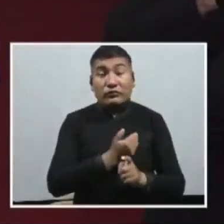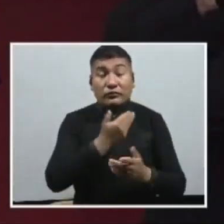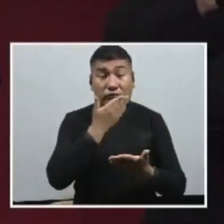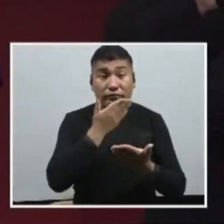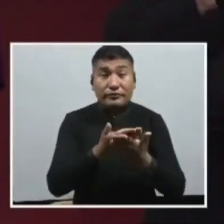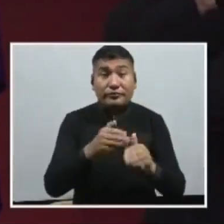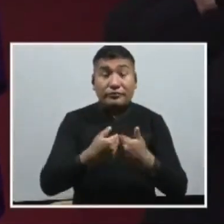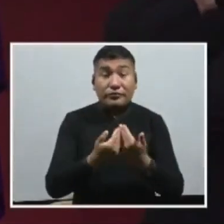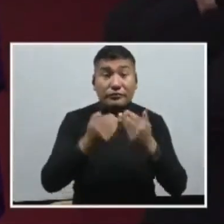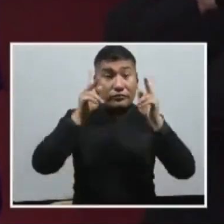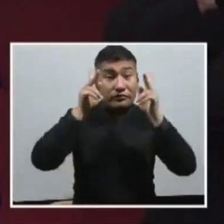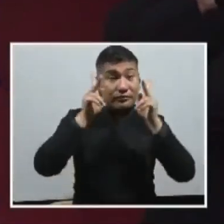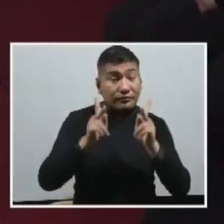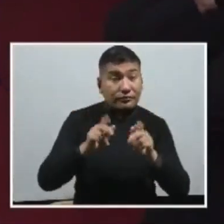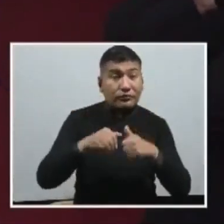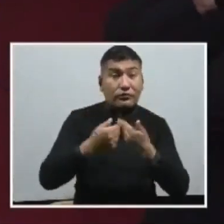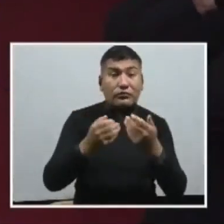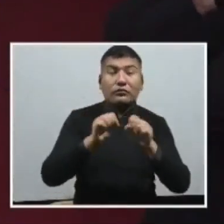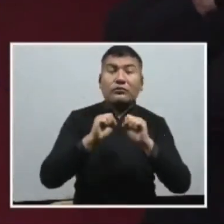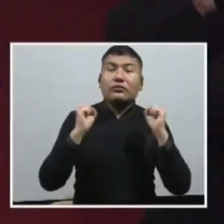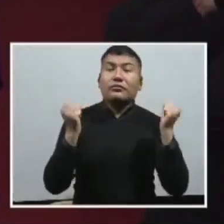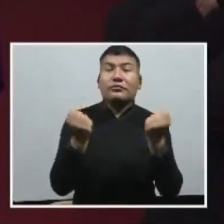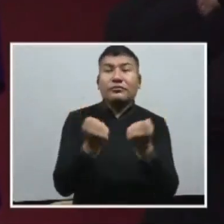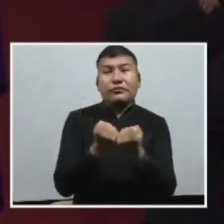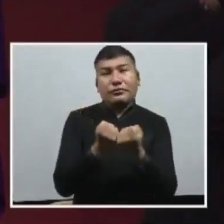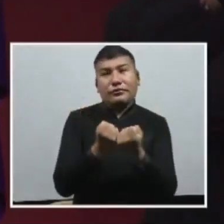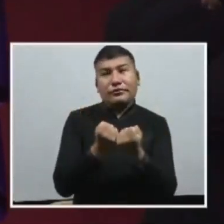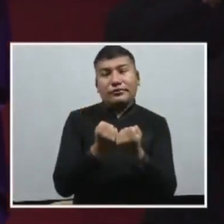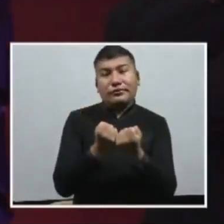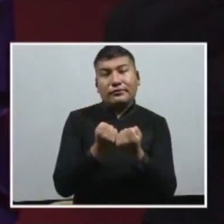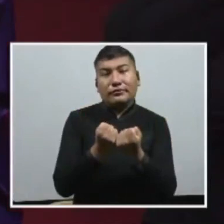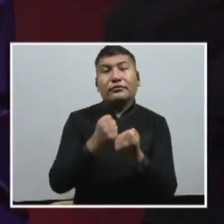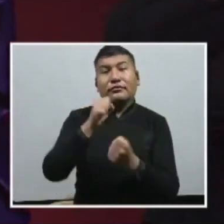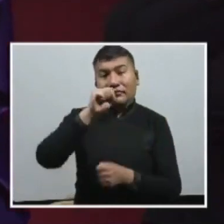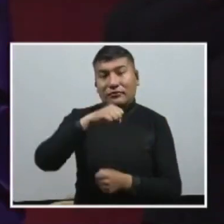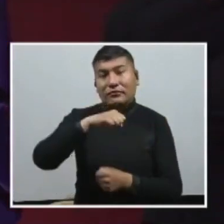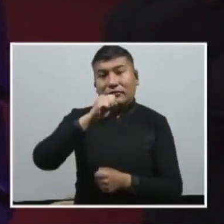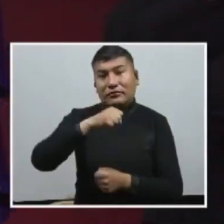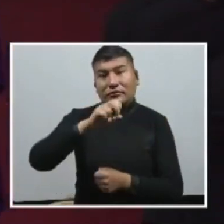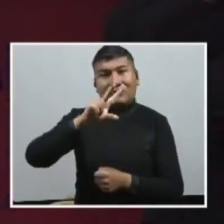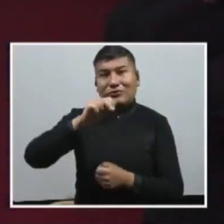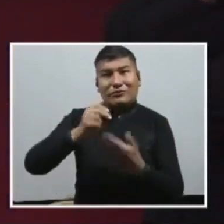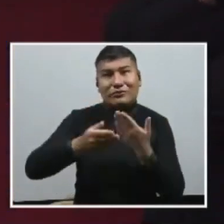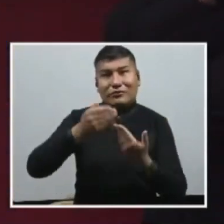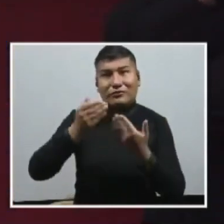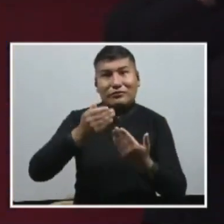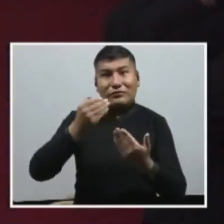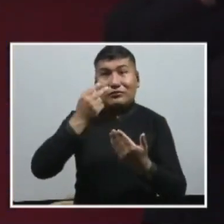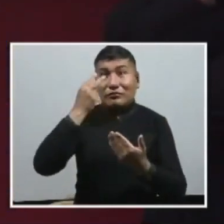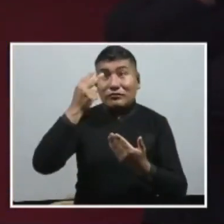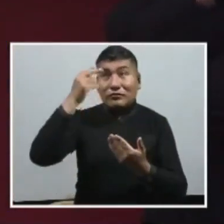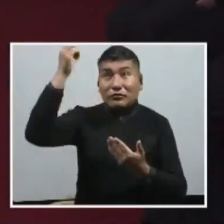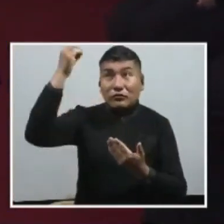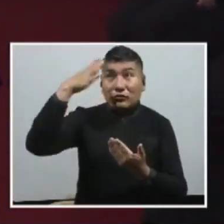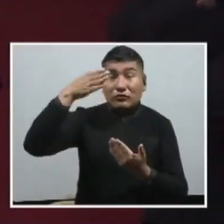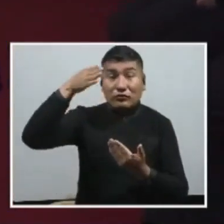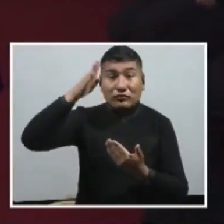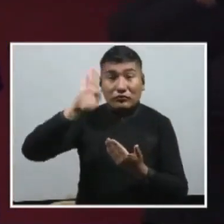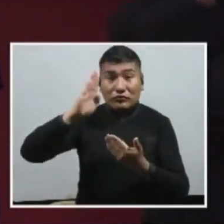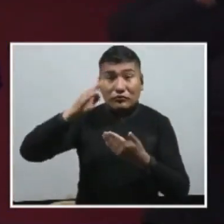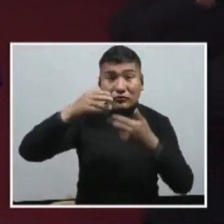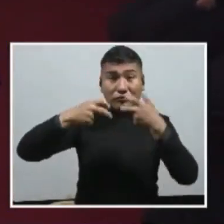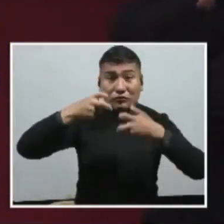como personas y como sociedad. Sí, no es fácil ver la luz de Dios en medio de los